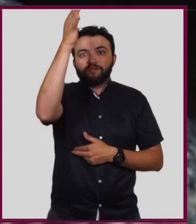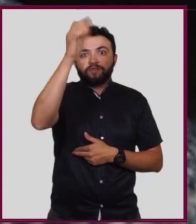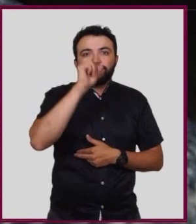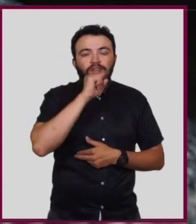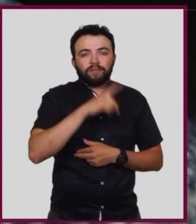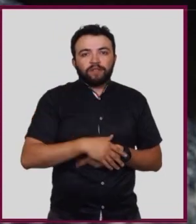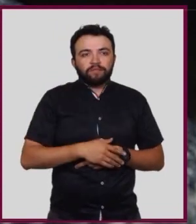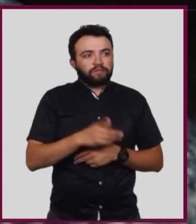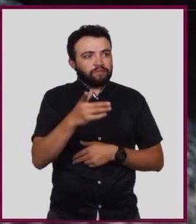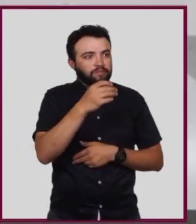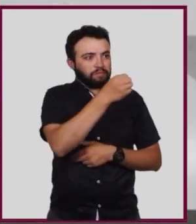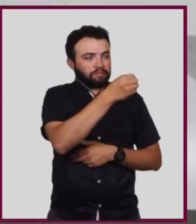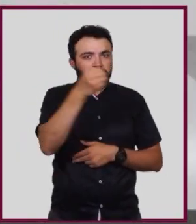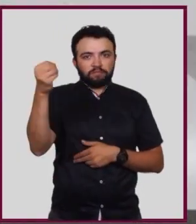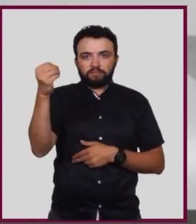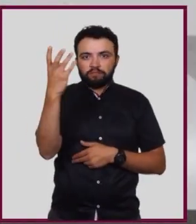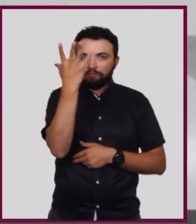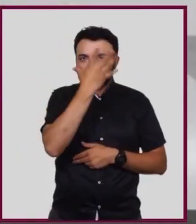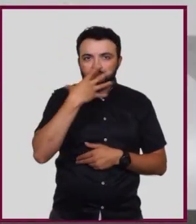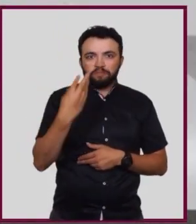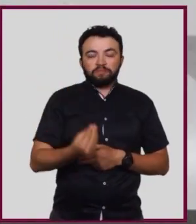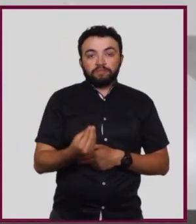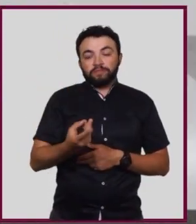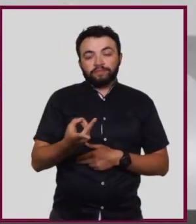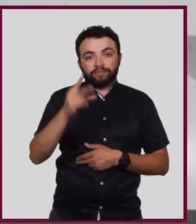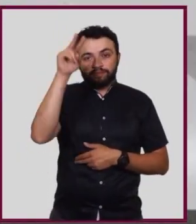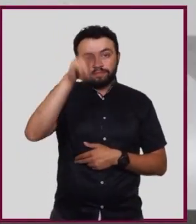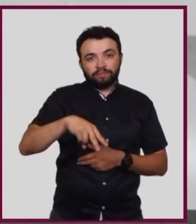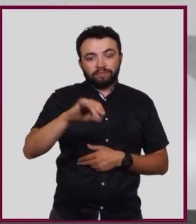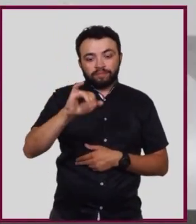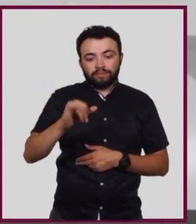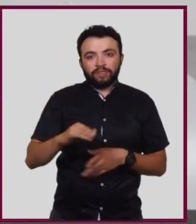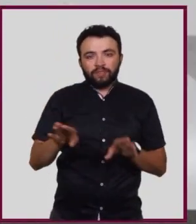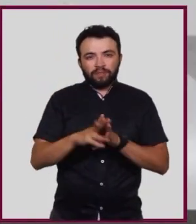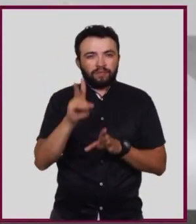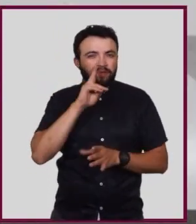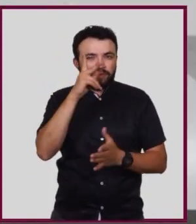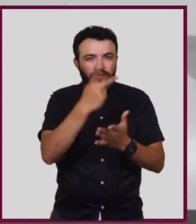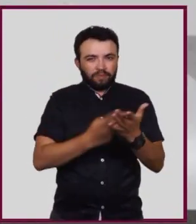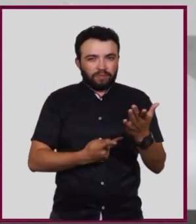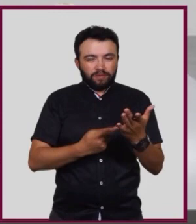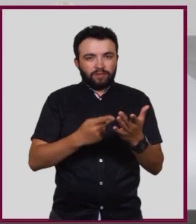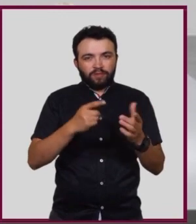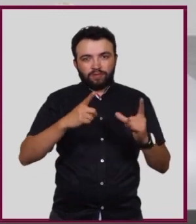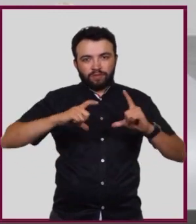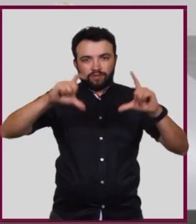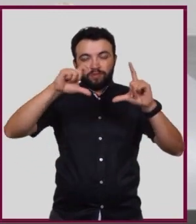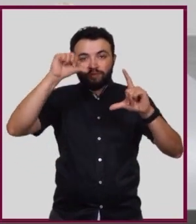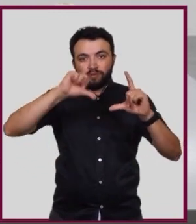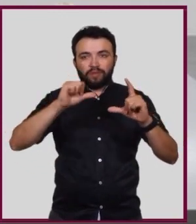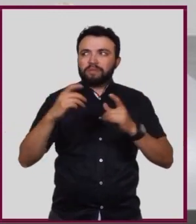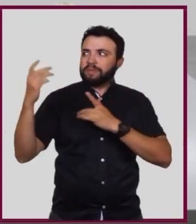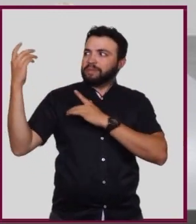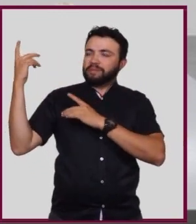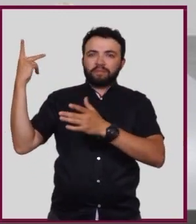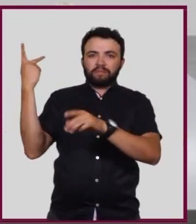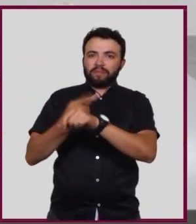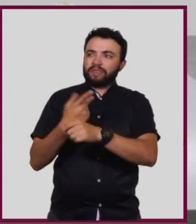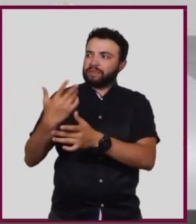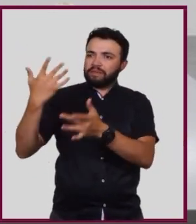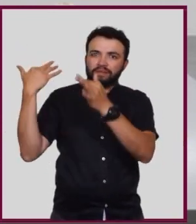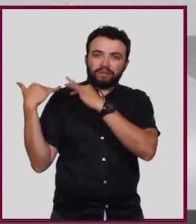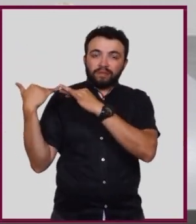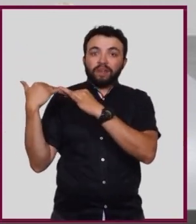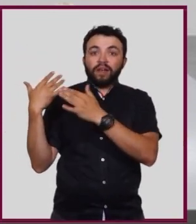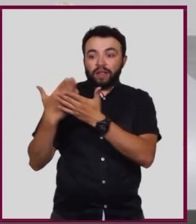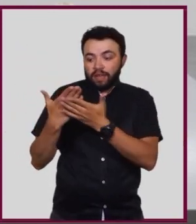y perdurará en el futuro. Qué bonita frase acabas de decir, Alfredo, y totalmente cierta. Como vimos en el programa de hoy, tanto